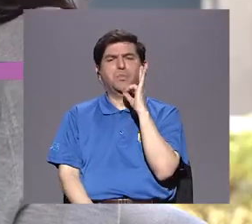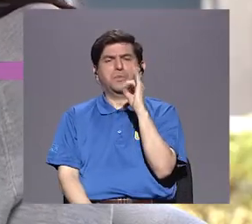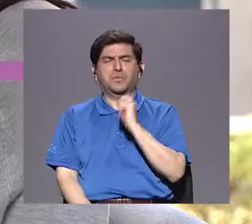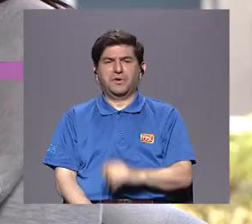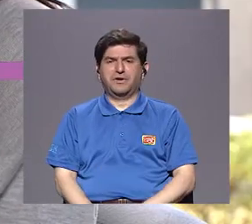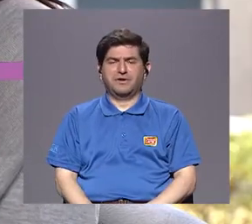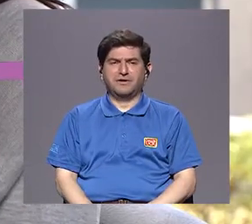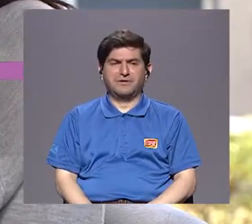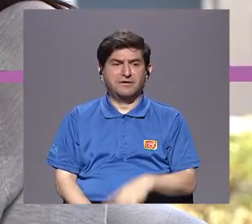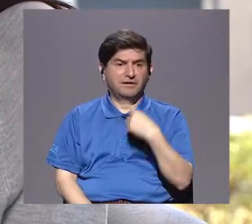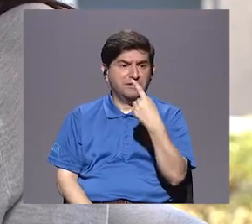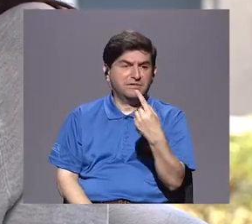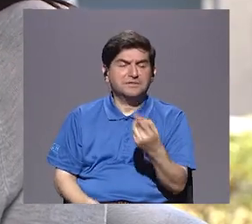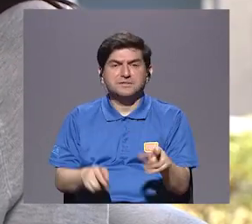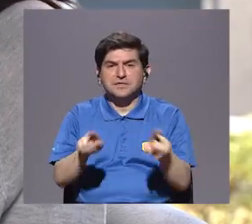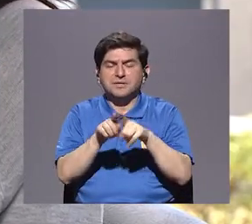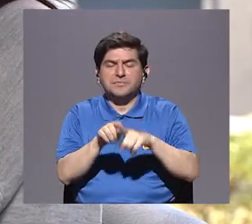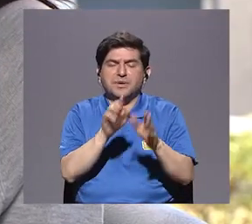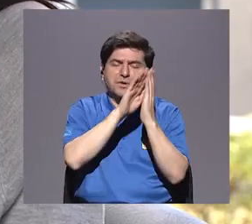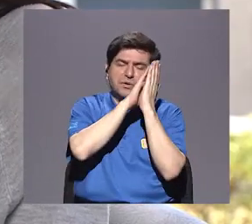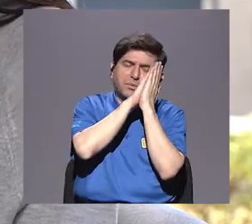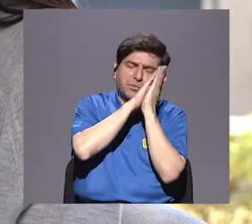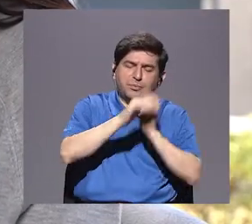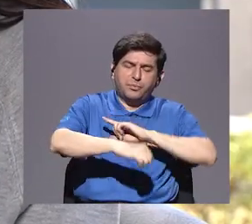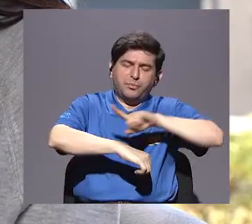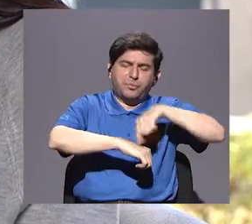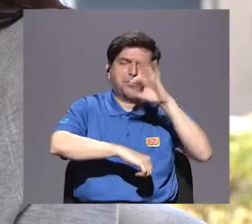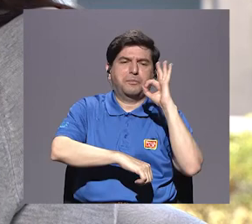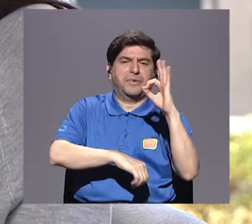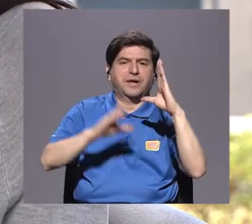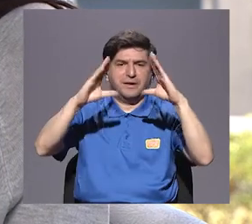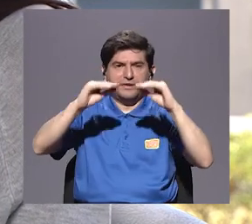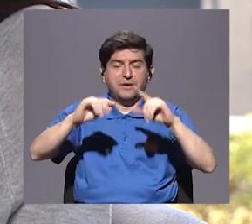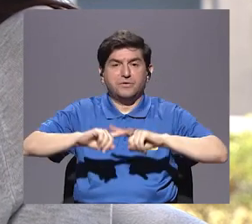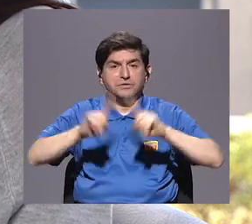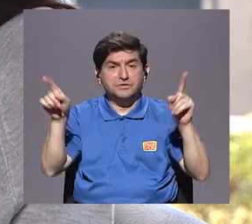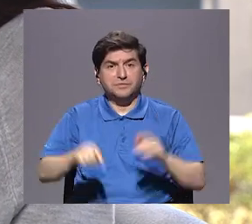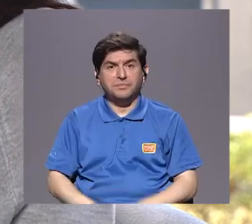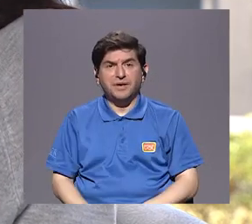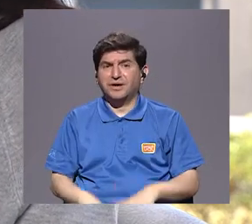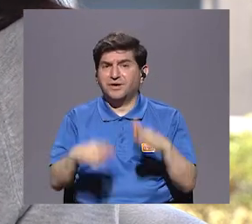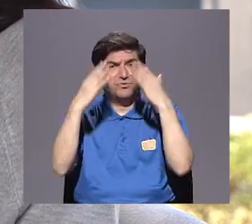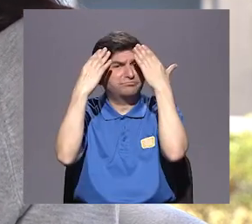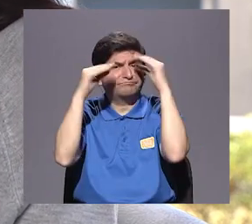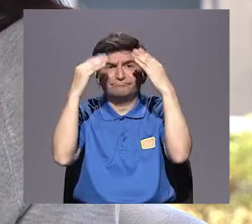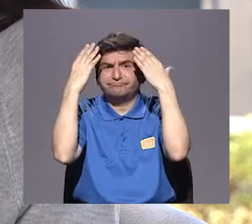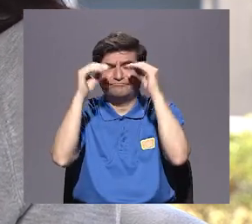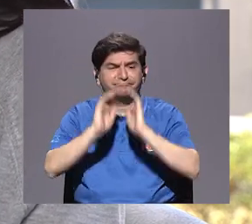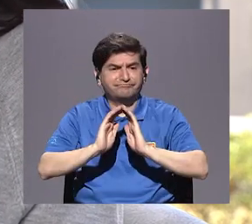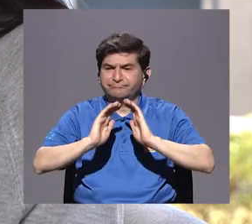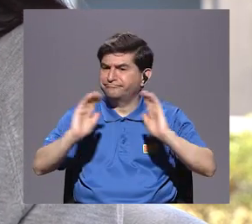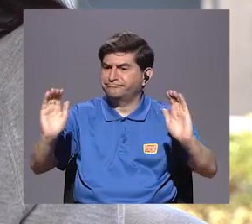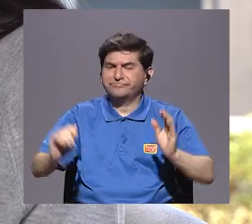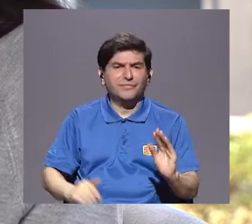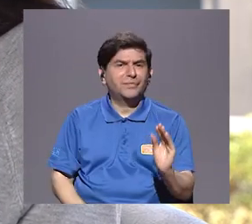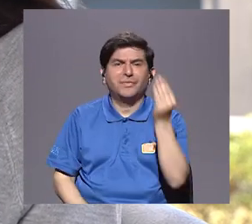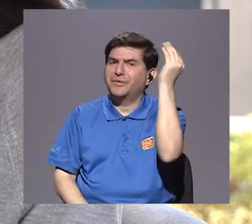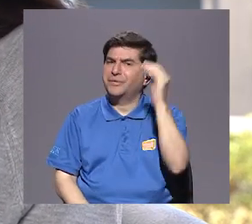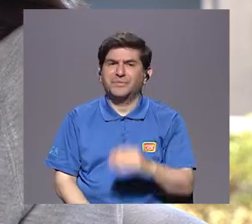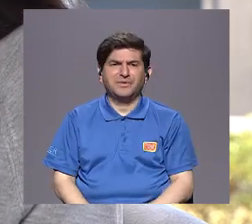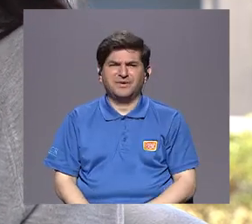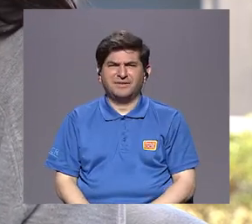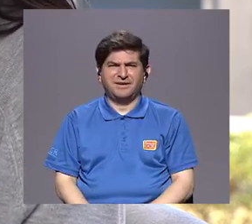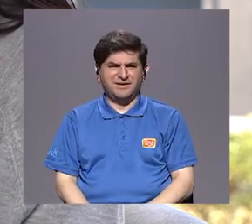bien, hay que dormir suficientes horas en la noche, pero no damos mucha información a nuestros niños y adolescentes